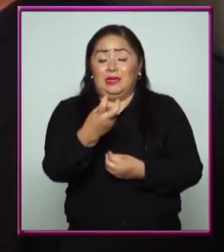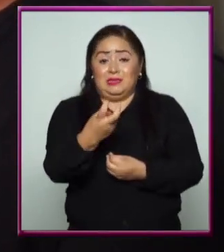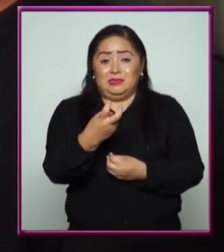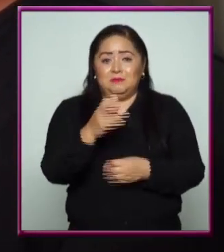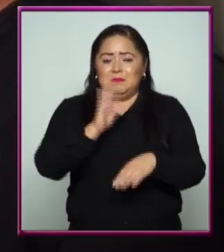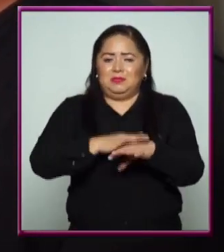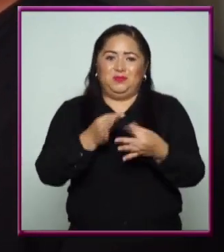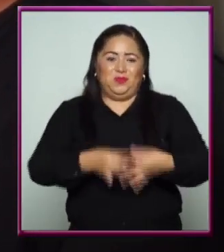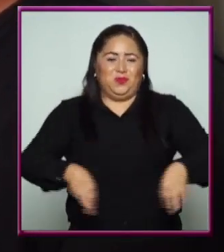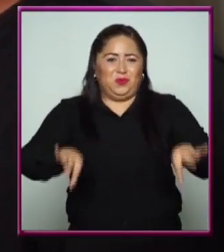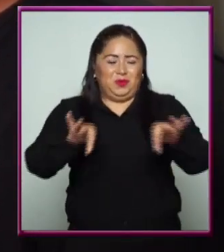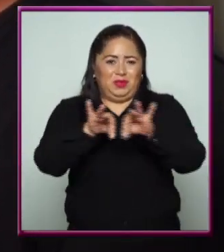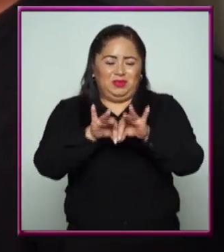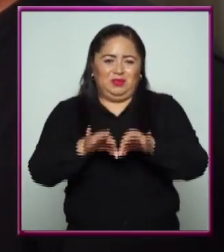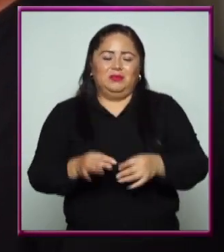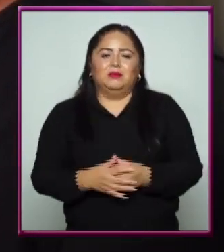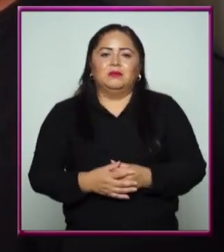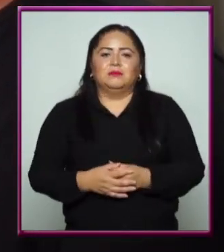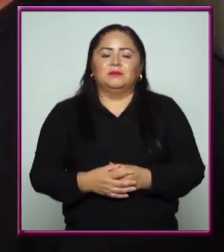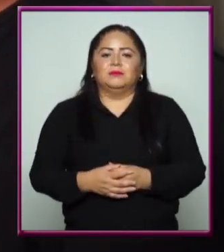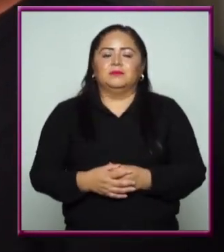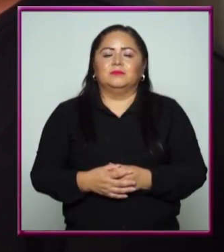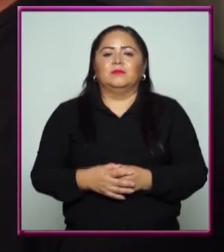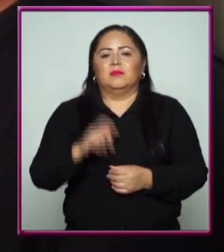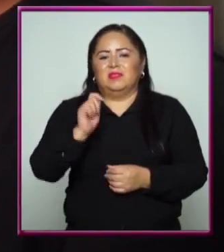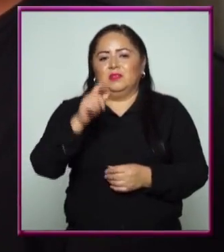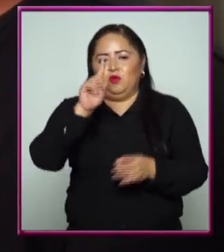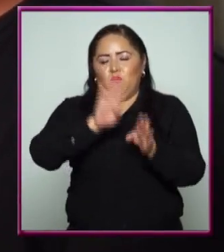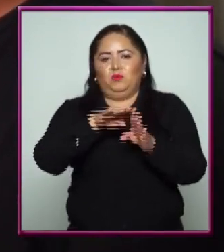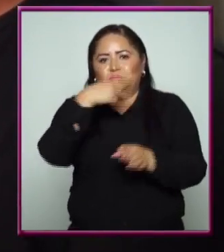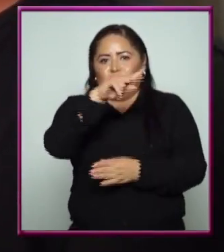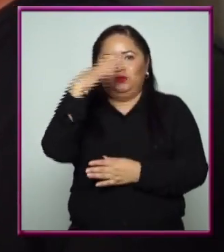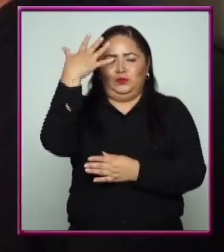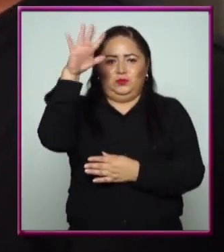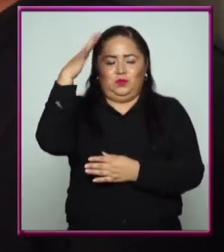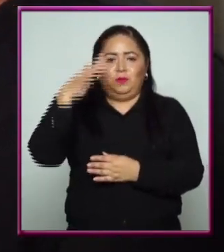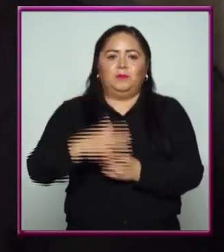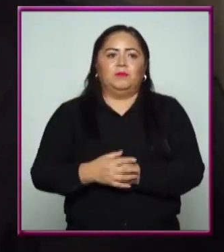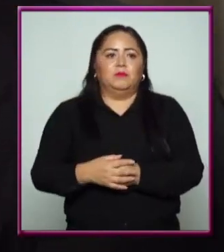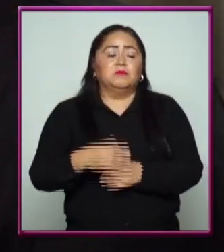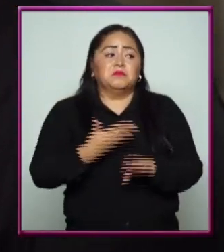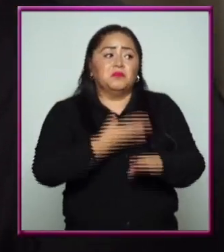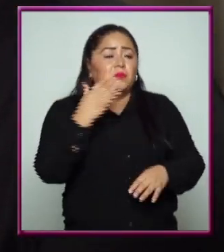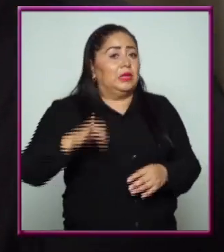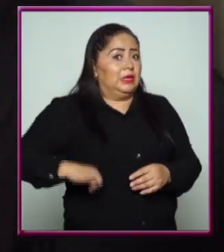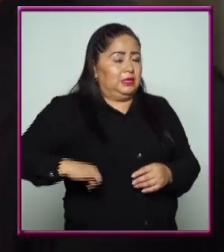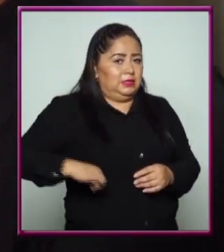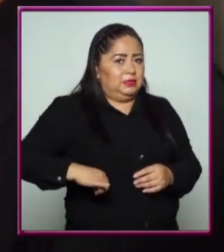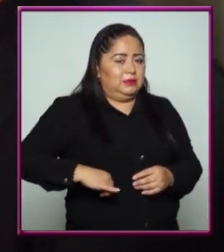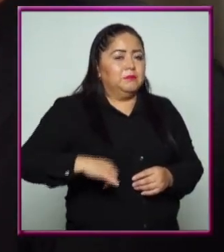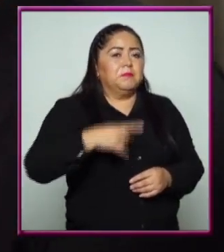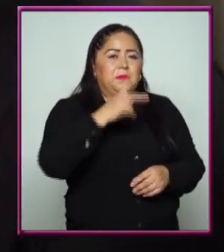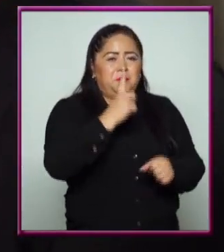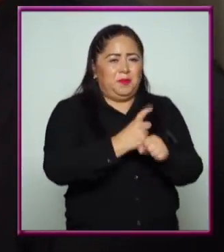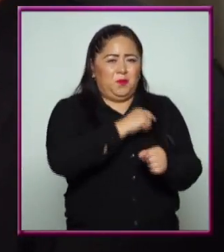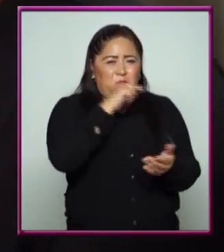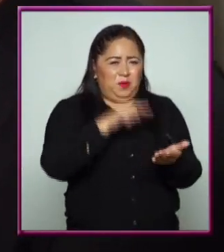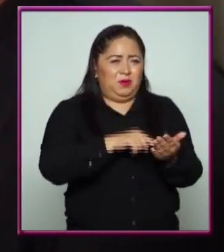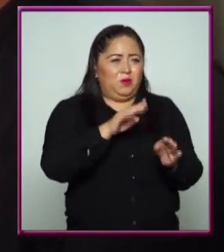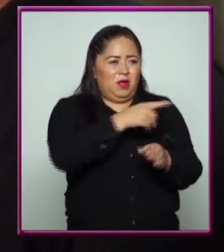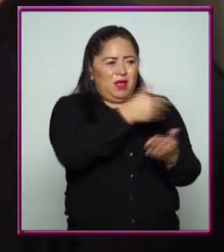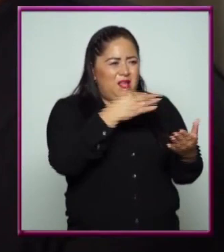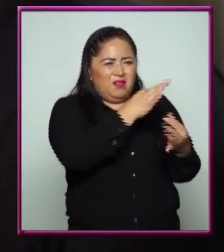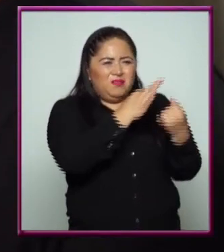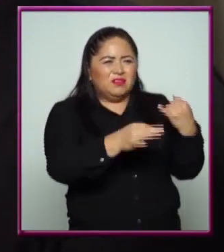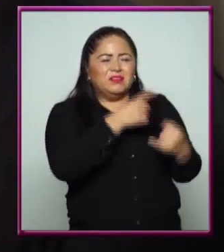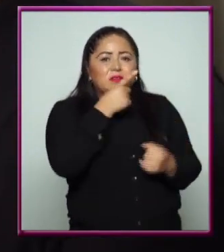los fundamentales propósitos de la Solar Probe. Es muy, muy interesante. En particular, al final